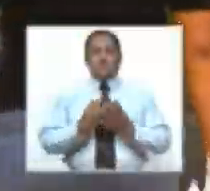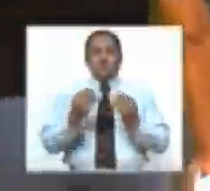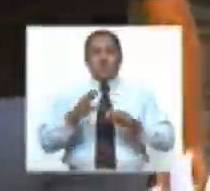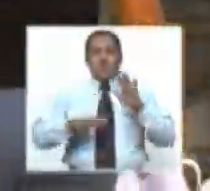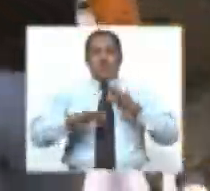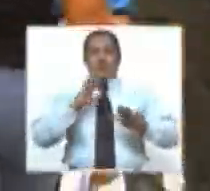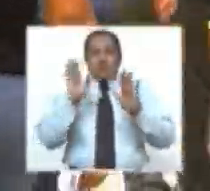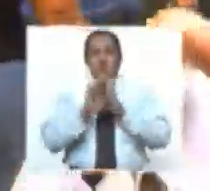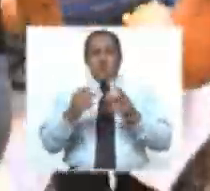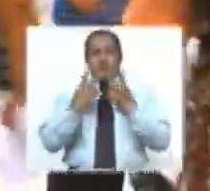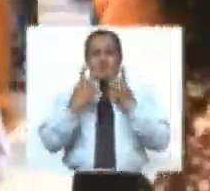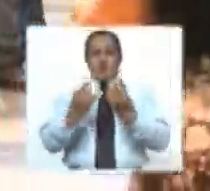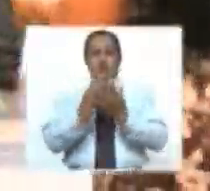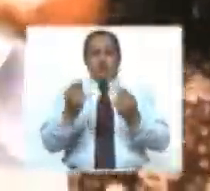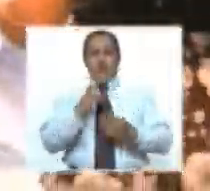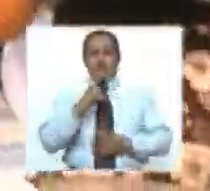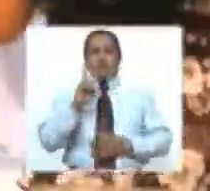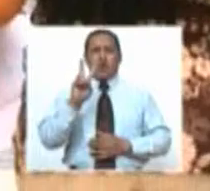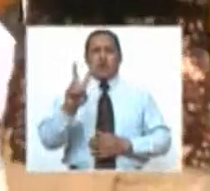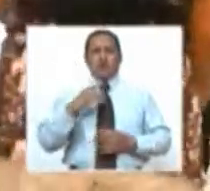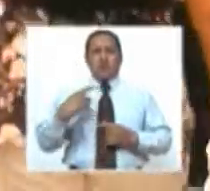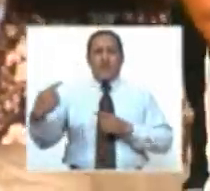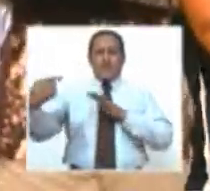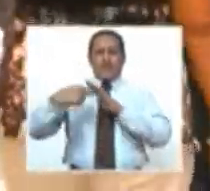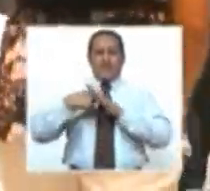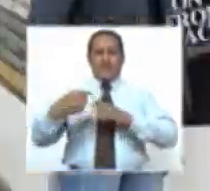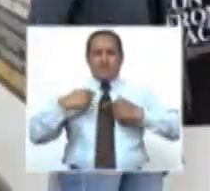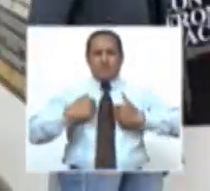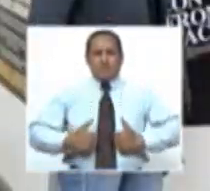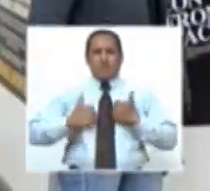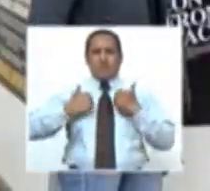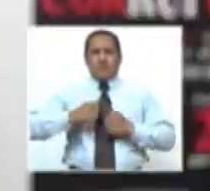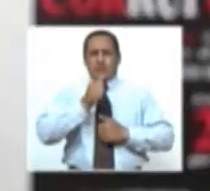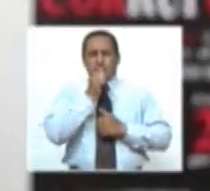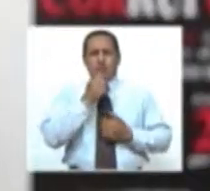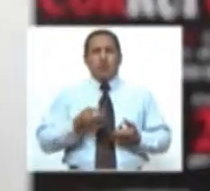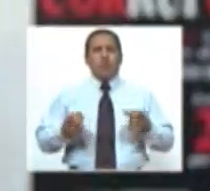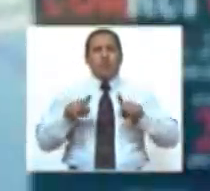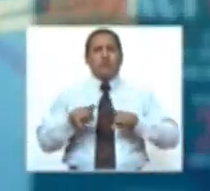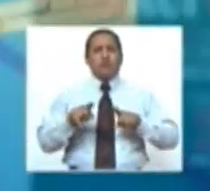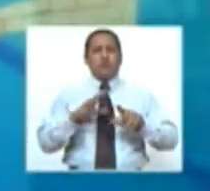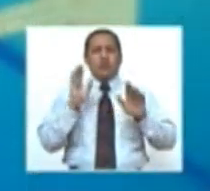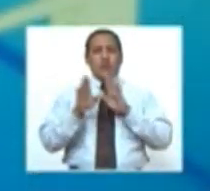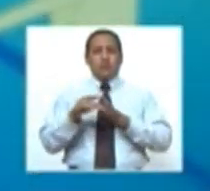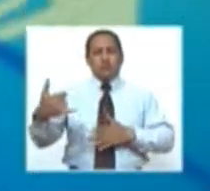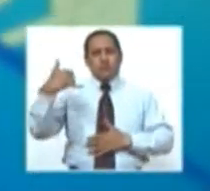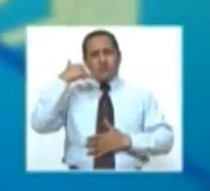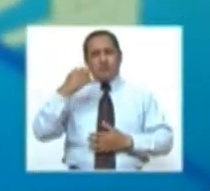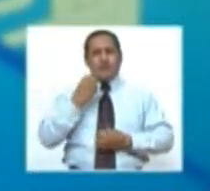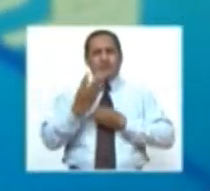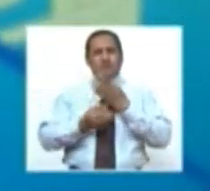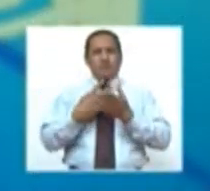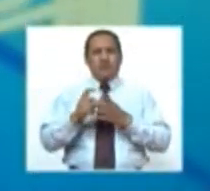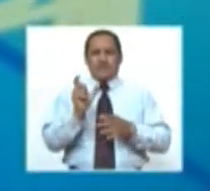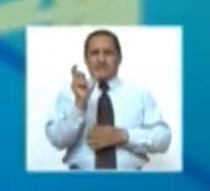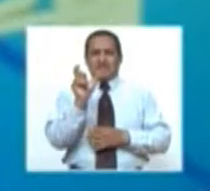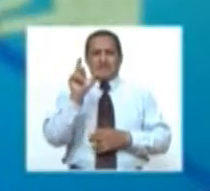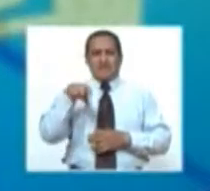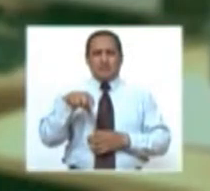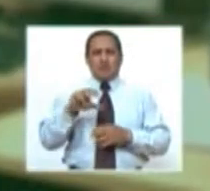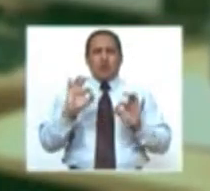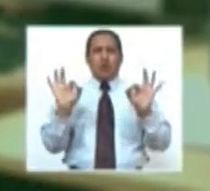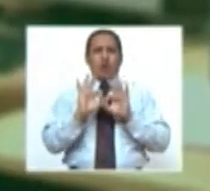Muchas veces hemos sido objeto de violaciones o amenazas a nuestra privacidad cuando nos llaman para ofrecernos tarjetas